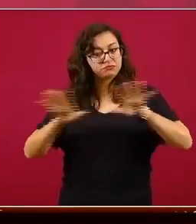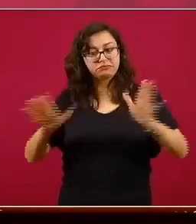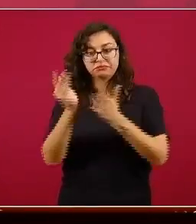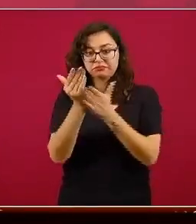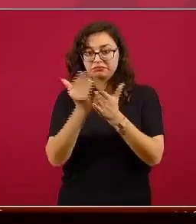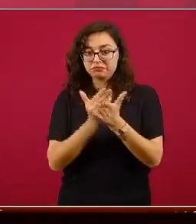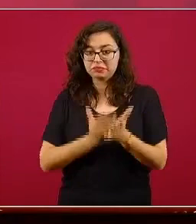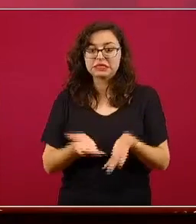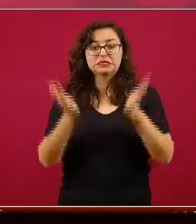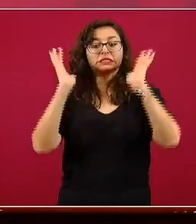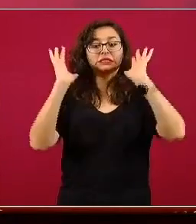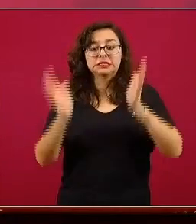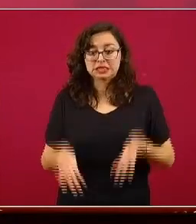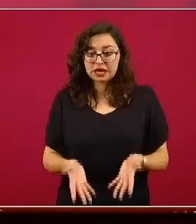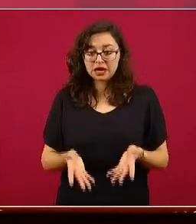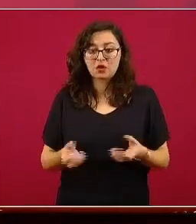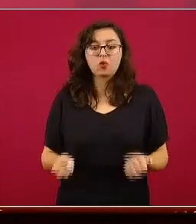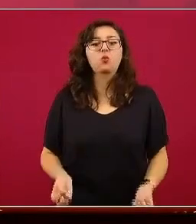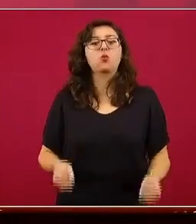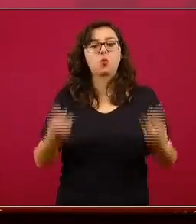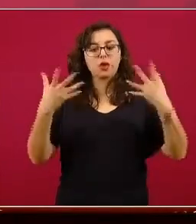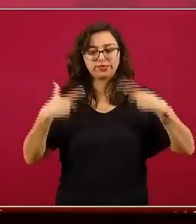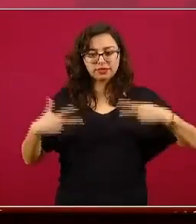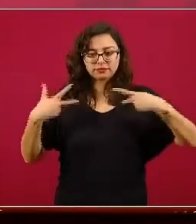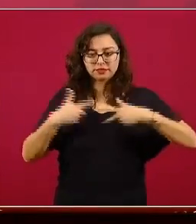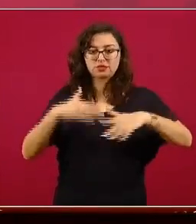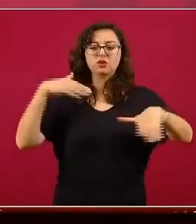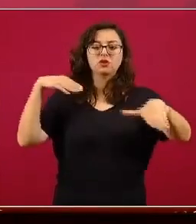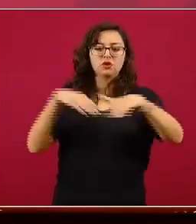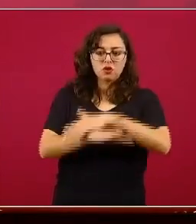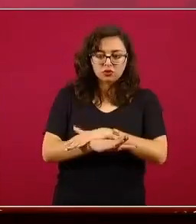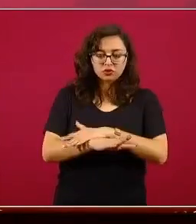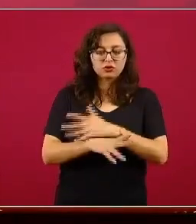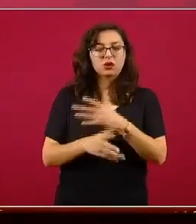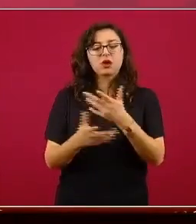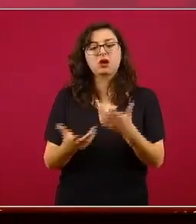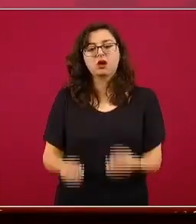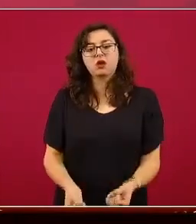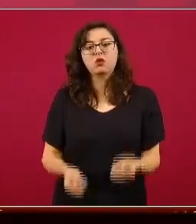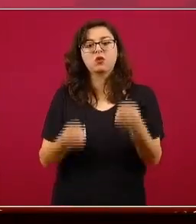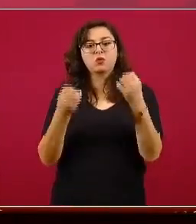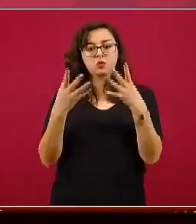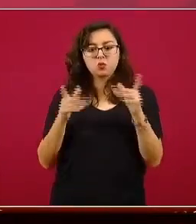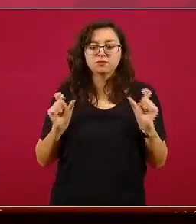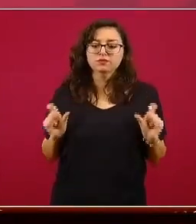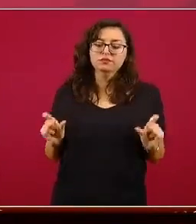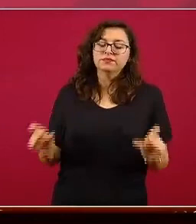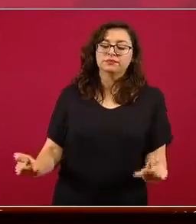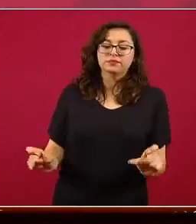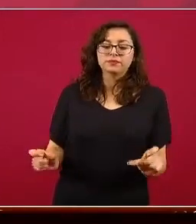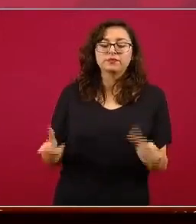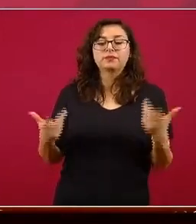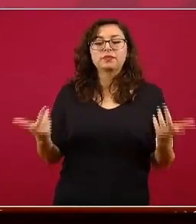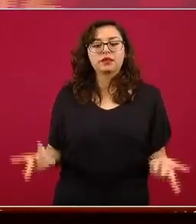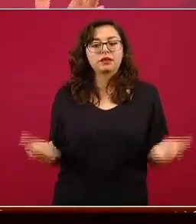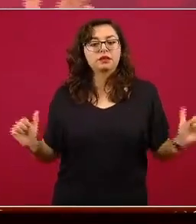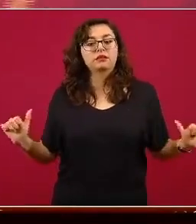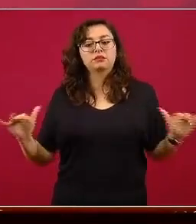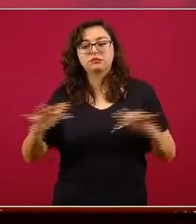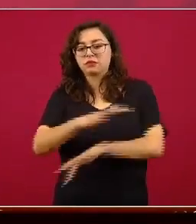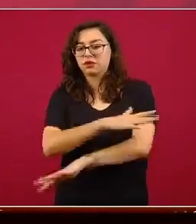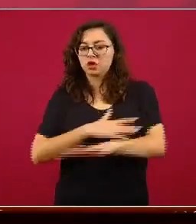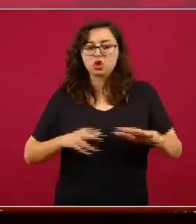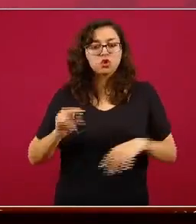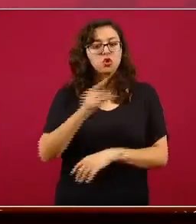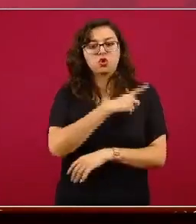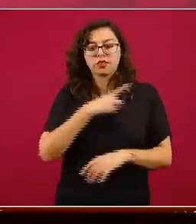lineamientos específicos sobre aforo, sobre mecanismos de filtros, sobre concurrencia,